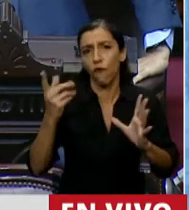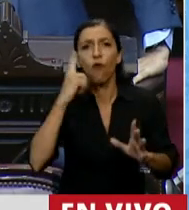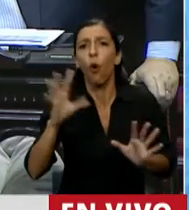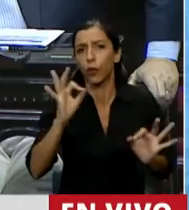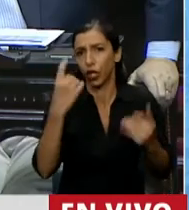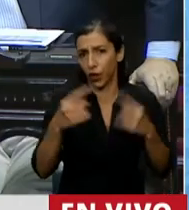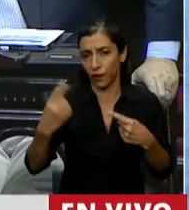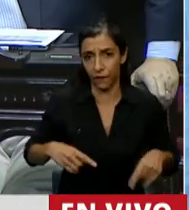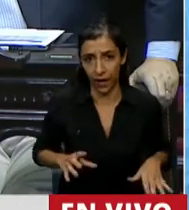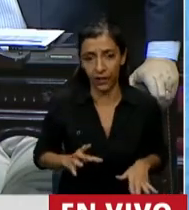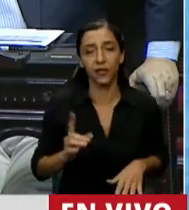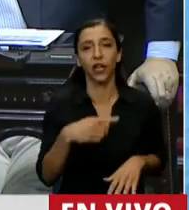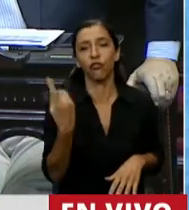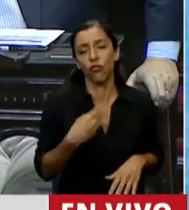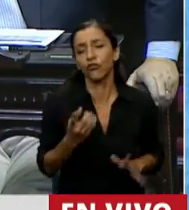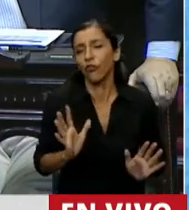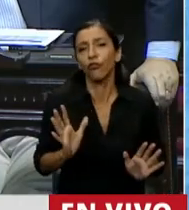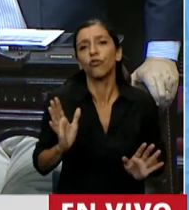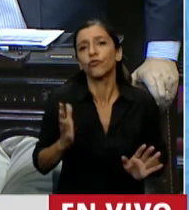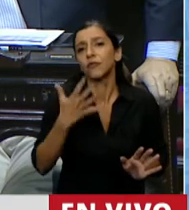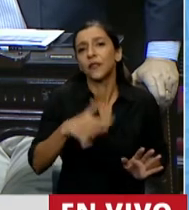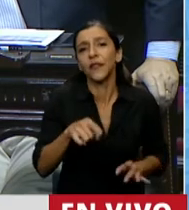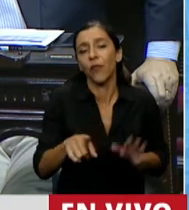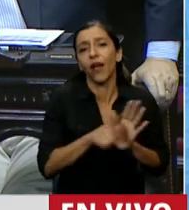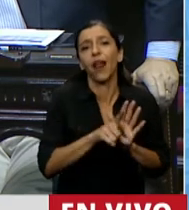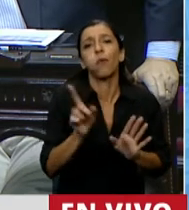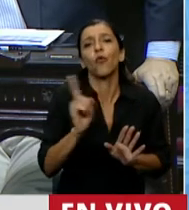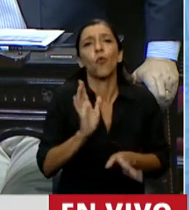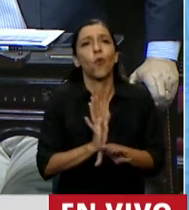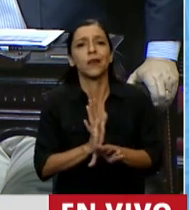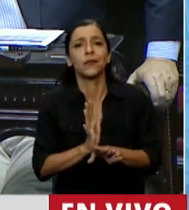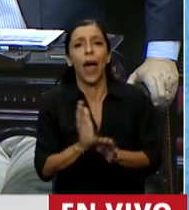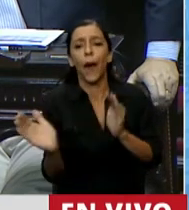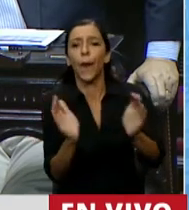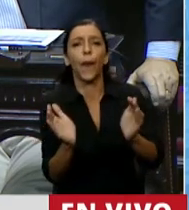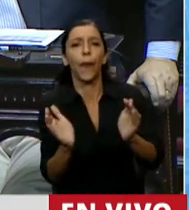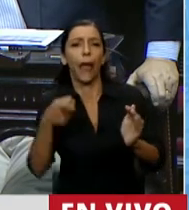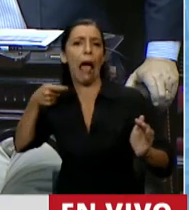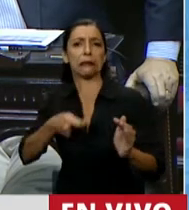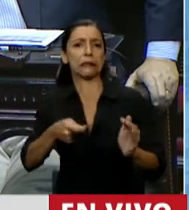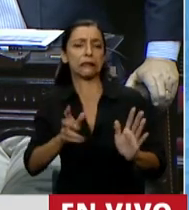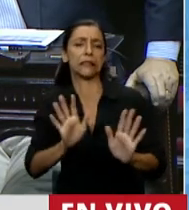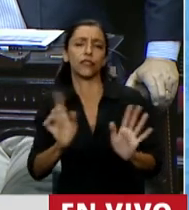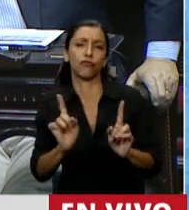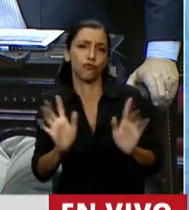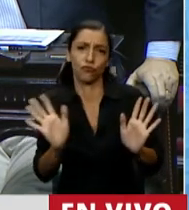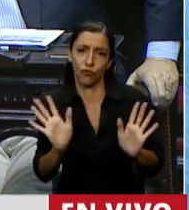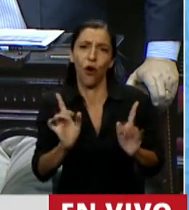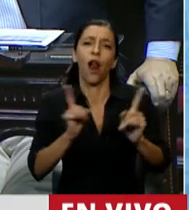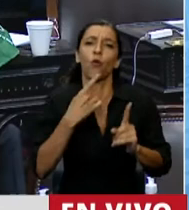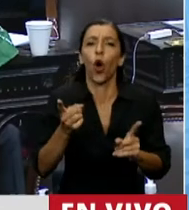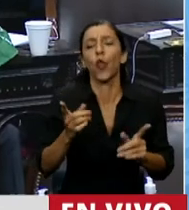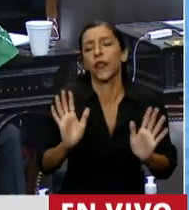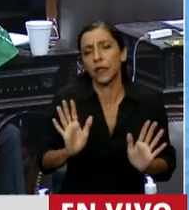tratando no somos asesinos de bebé, ni quienes están en contra son un grupo de prediluvianos que